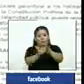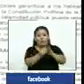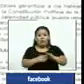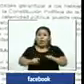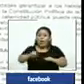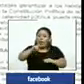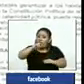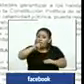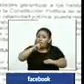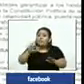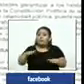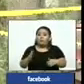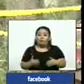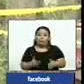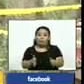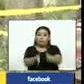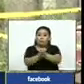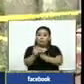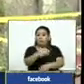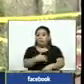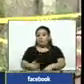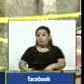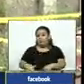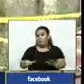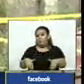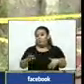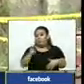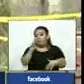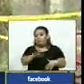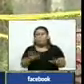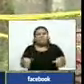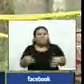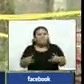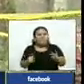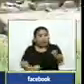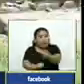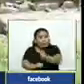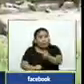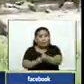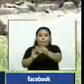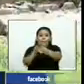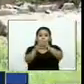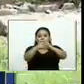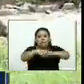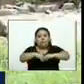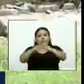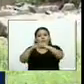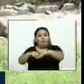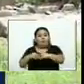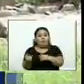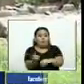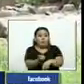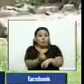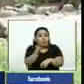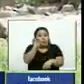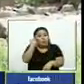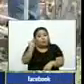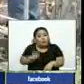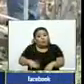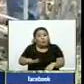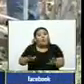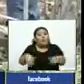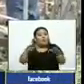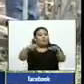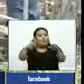calamidad propuesto por el Ejecutivo. El objeto del estado de calamidad es apoyar a las familias damnificadas y que se encuentran vulnerables ante los